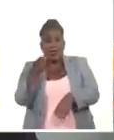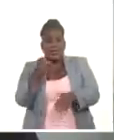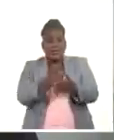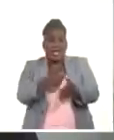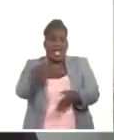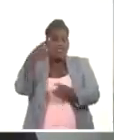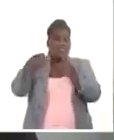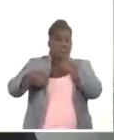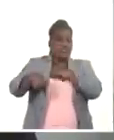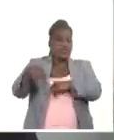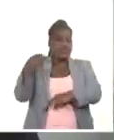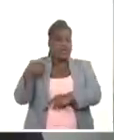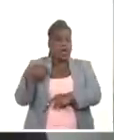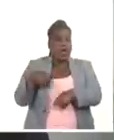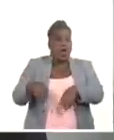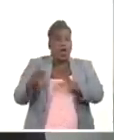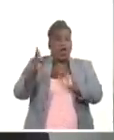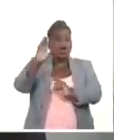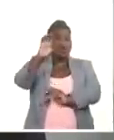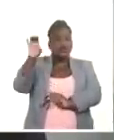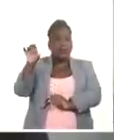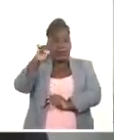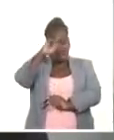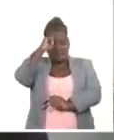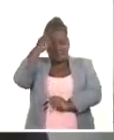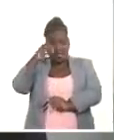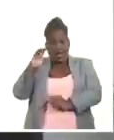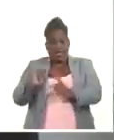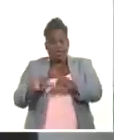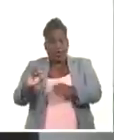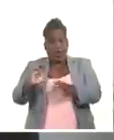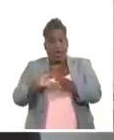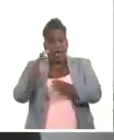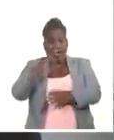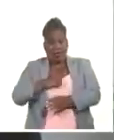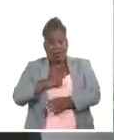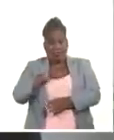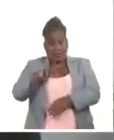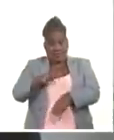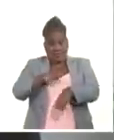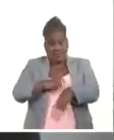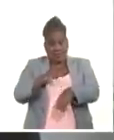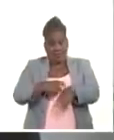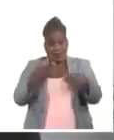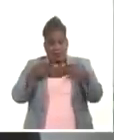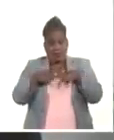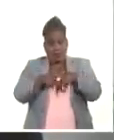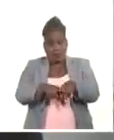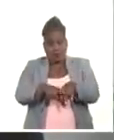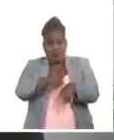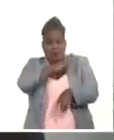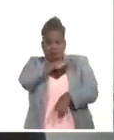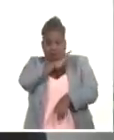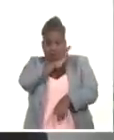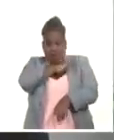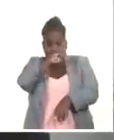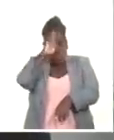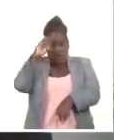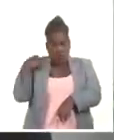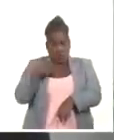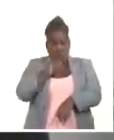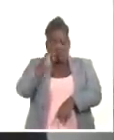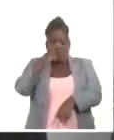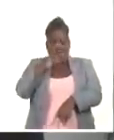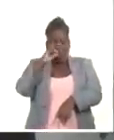ocurrido ayer en el Hotel Saratoga. En estos momentos me acompaña la directora de esta institución, la doctora Dania